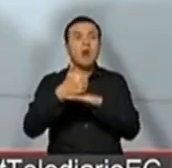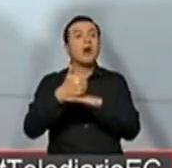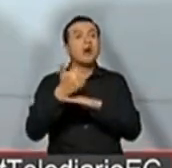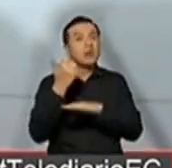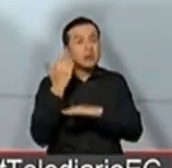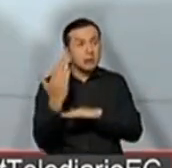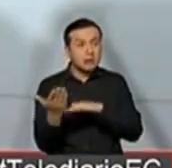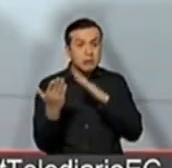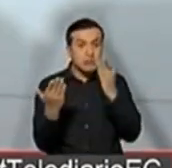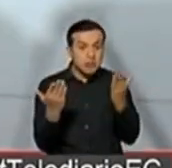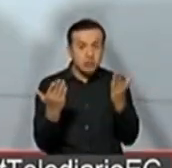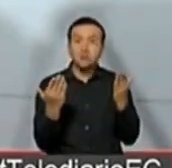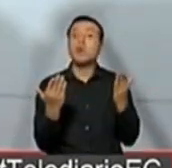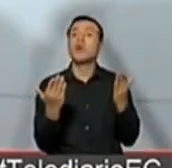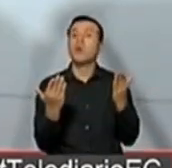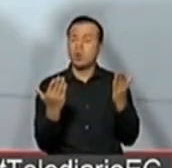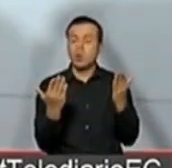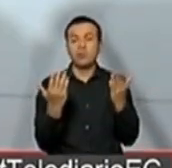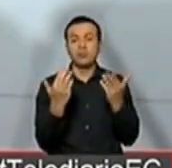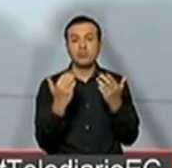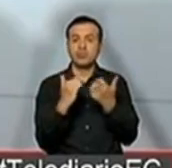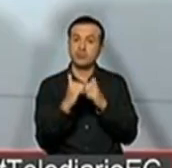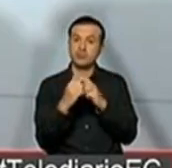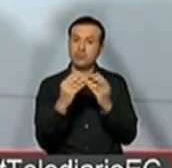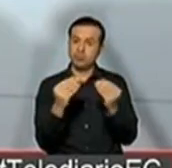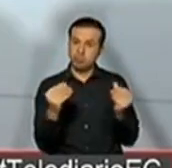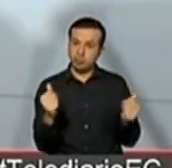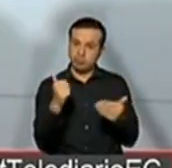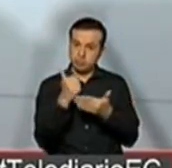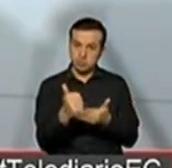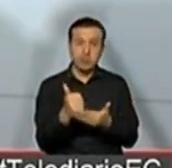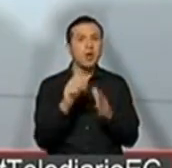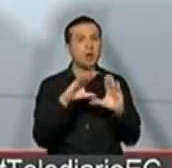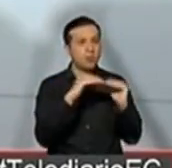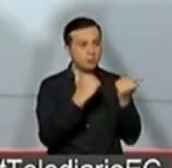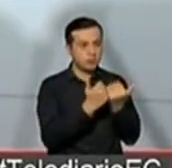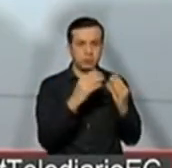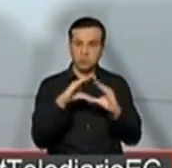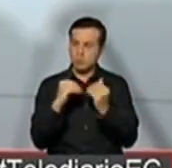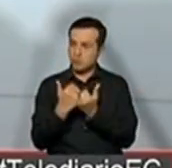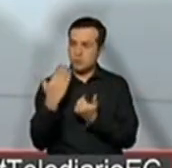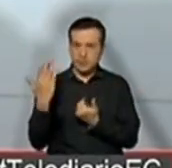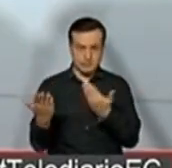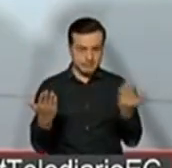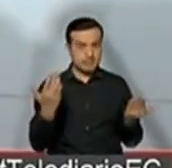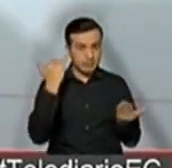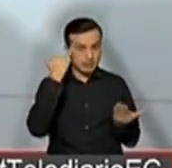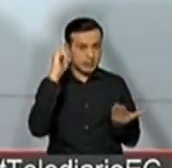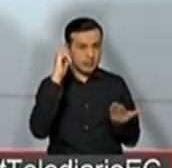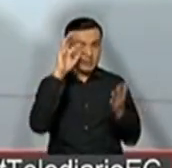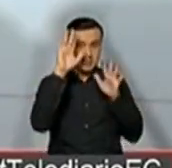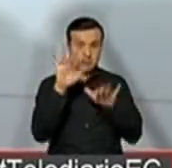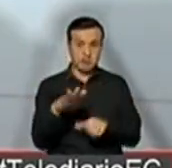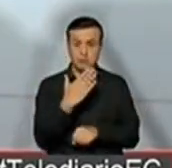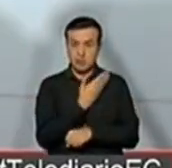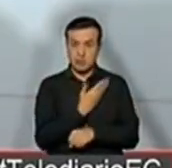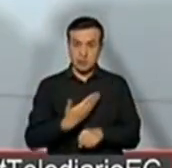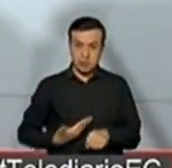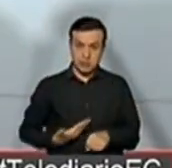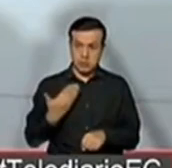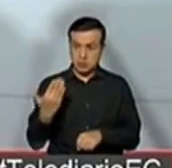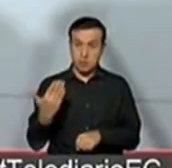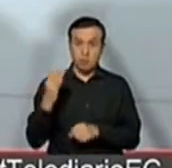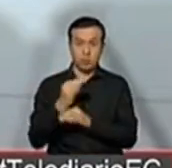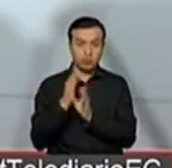idea para estas comisiones que se van a reunir. Mire, el secretario del presidente de la República y